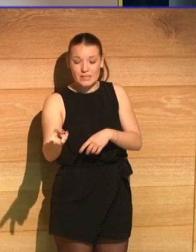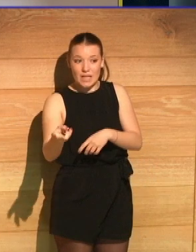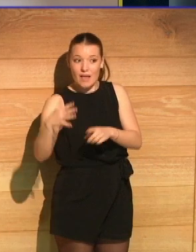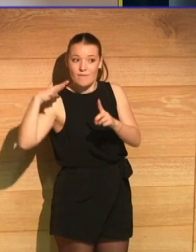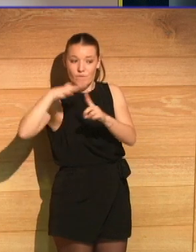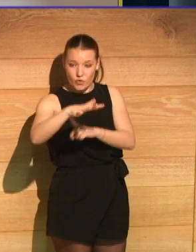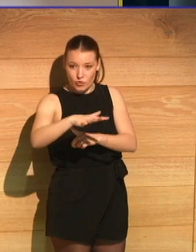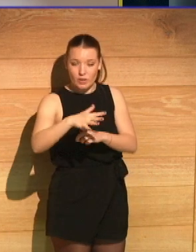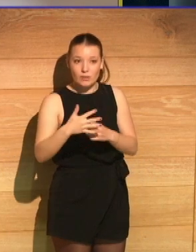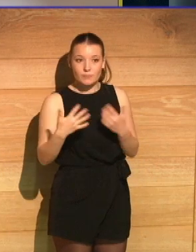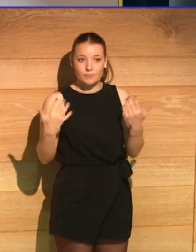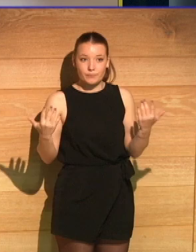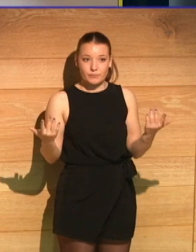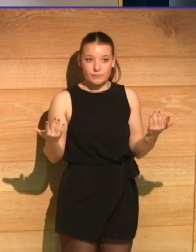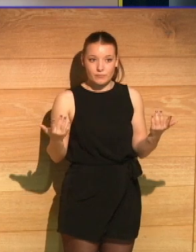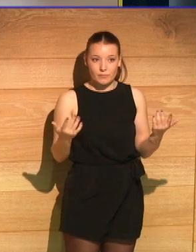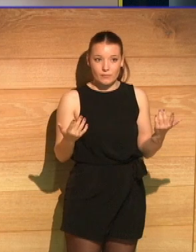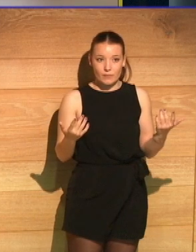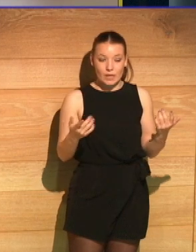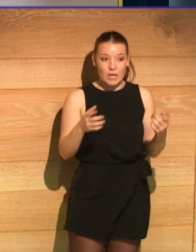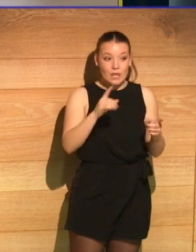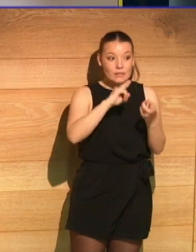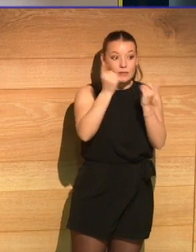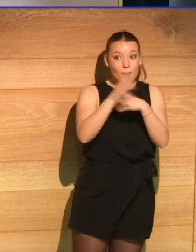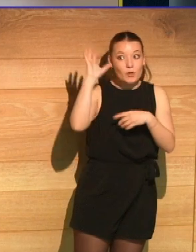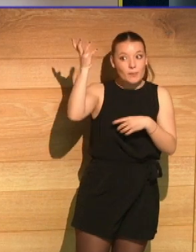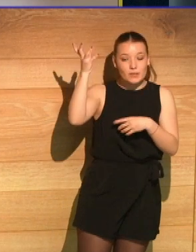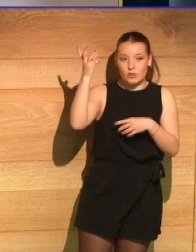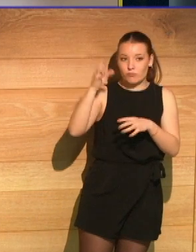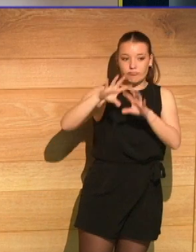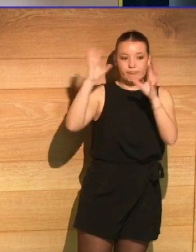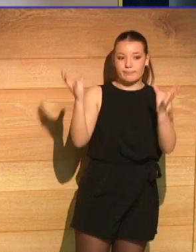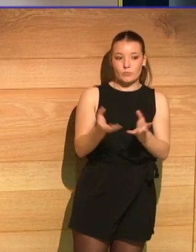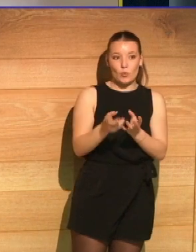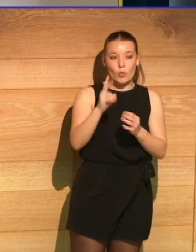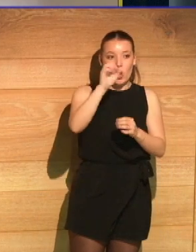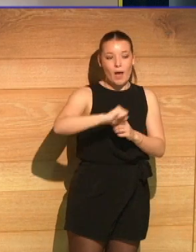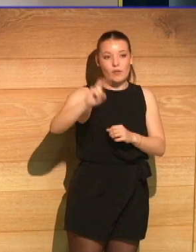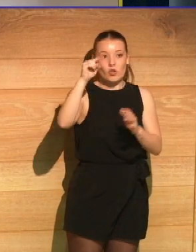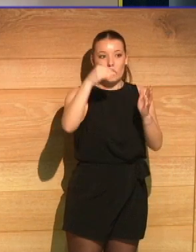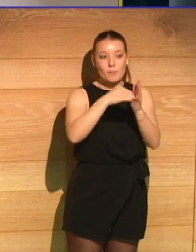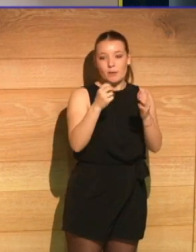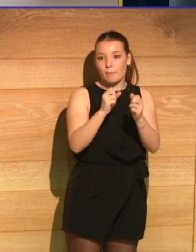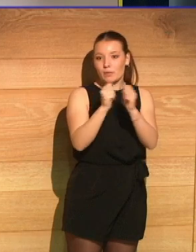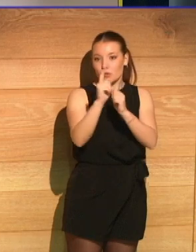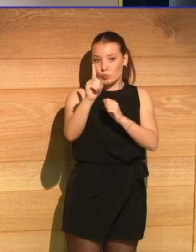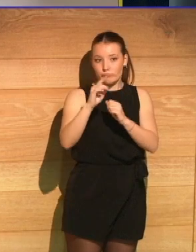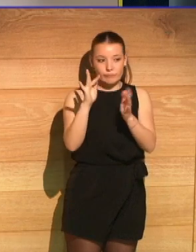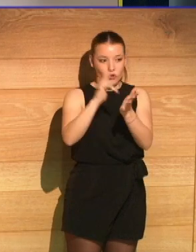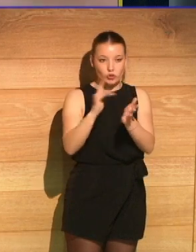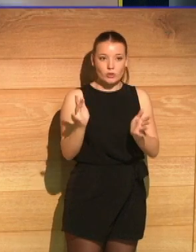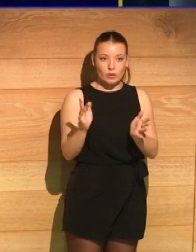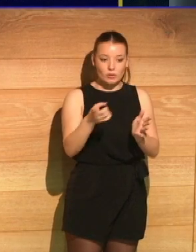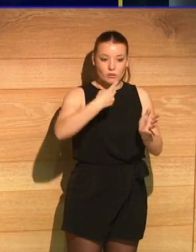De alguna manera, el mundo del cambio climático es el mundo de 2021. Ya estamos, ese es el mundo en el que vivimos, eso es nuestro mundo cotidiano. No podemos imaginar esta